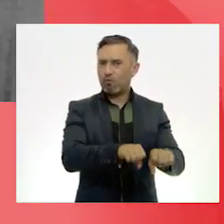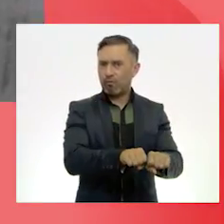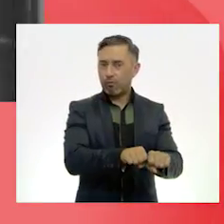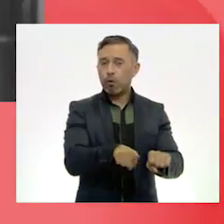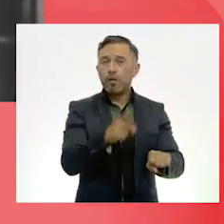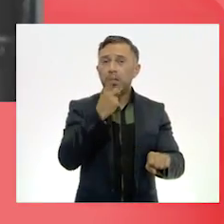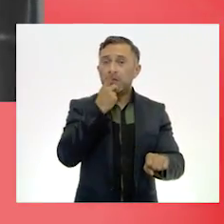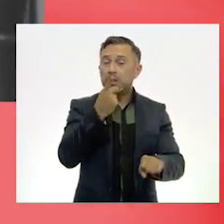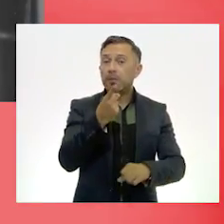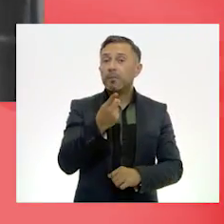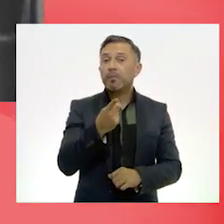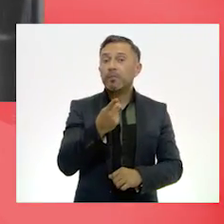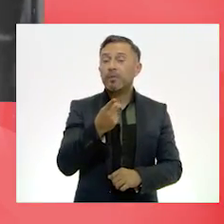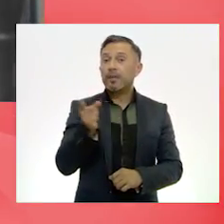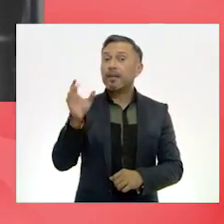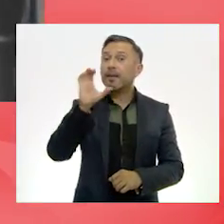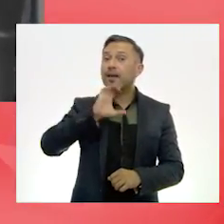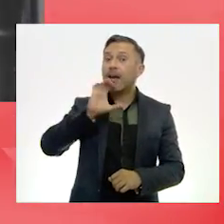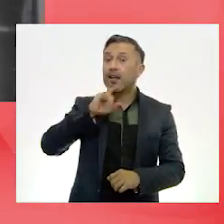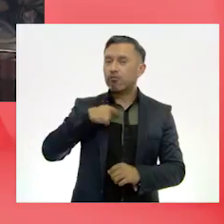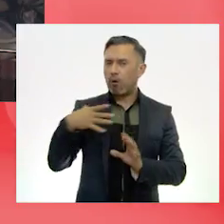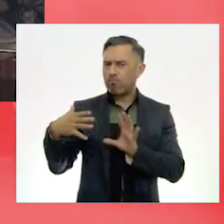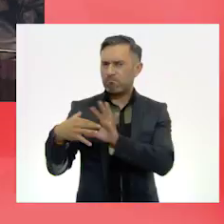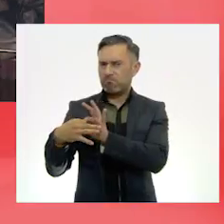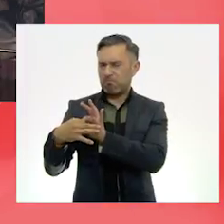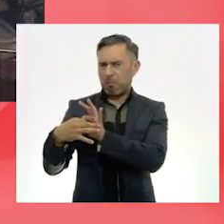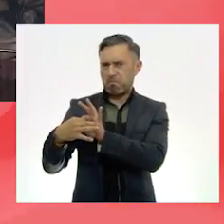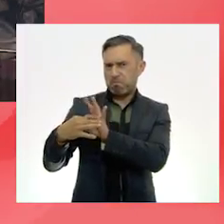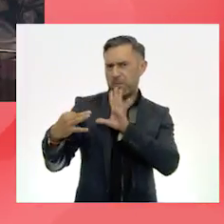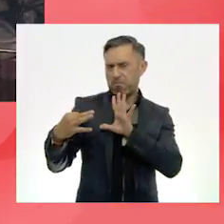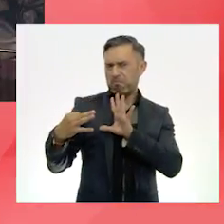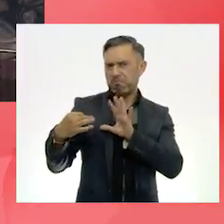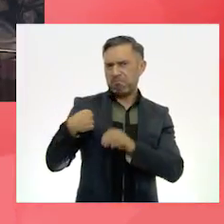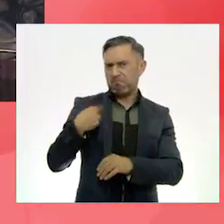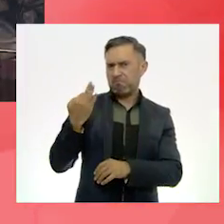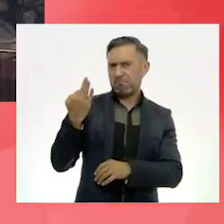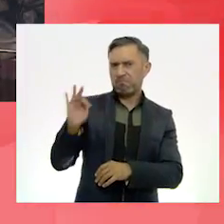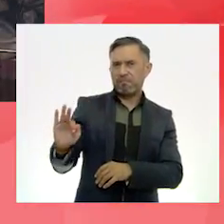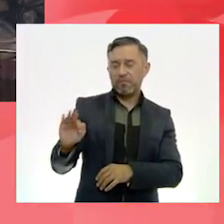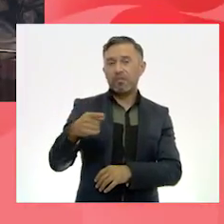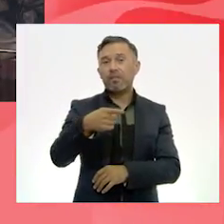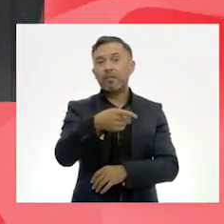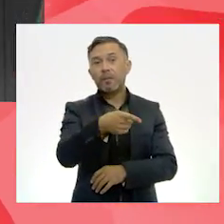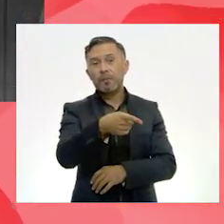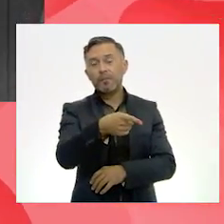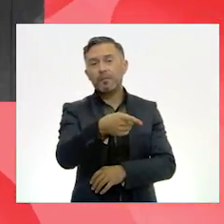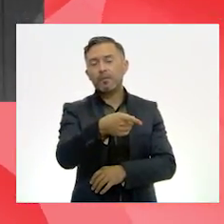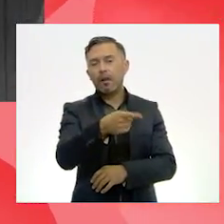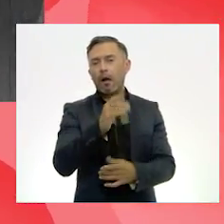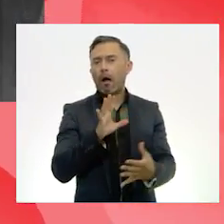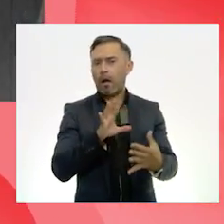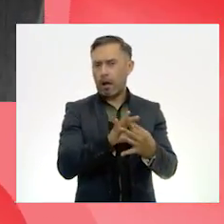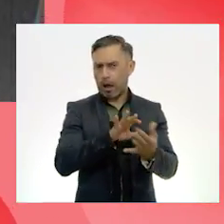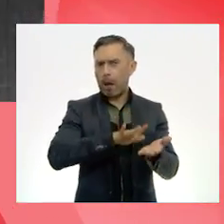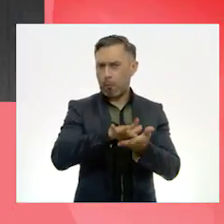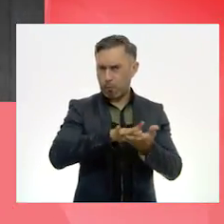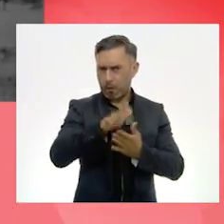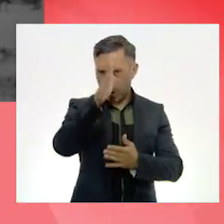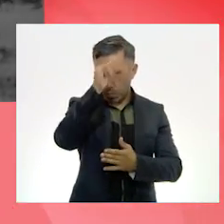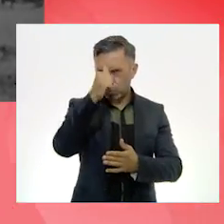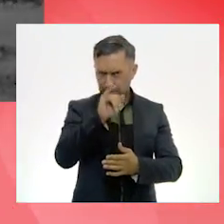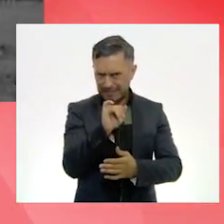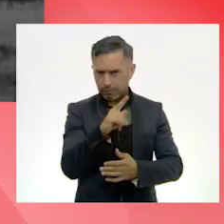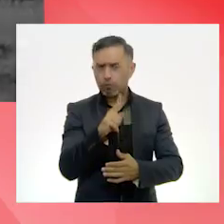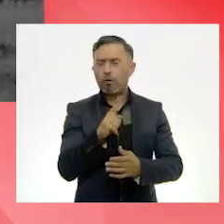ser leales a Carranza y que iban a apoyar de alguna manera, pero básicamente con armas, lo